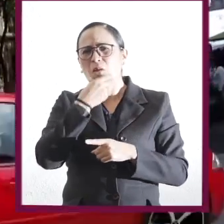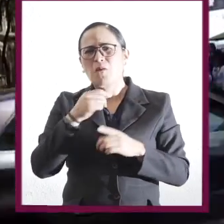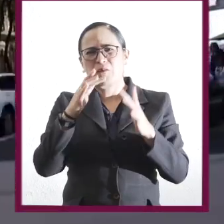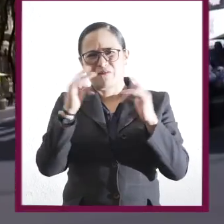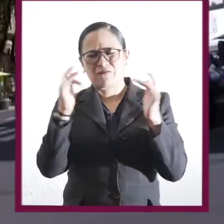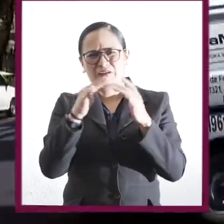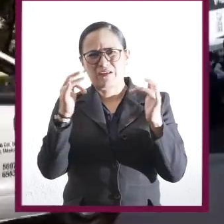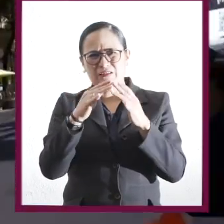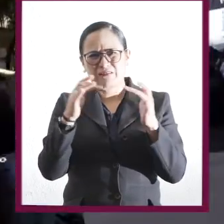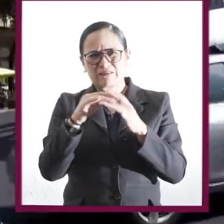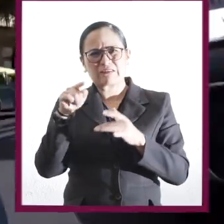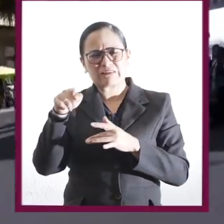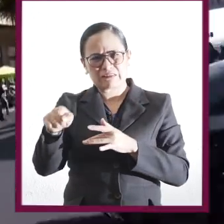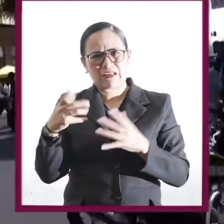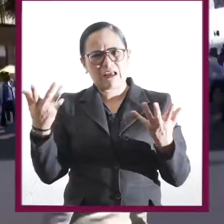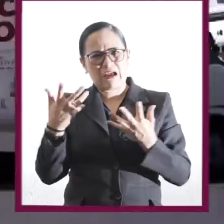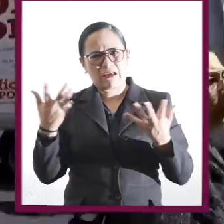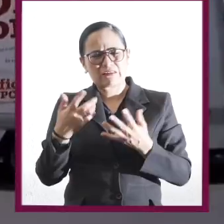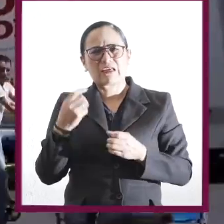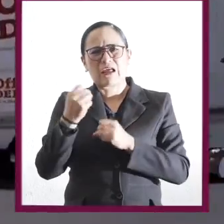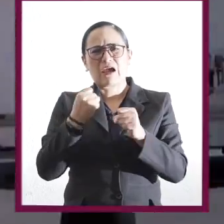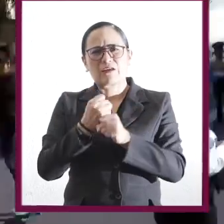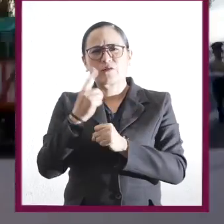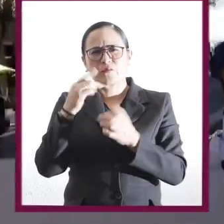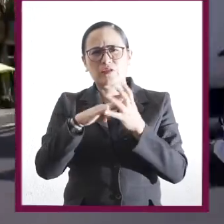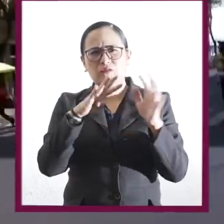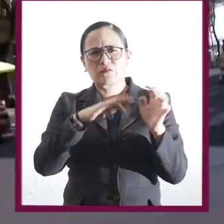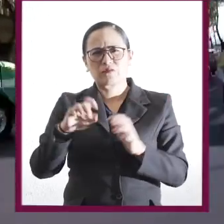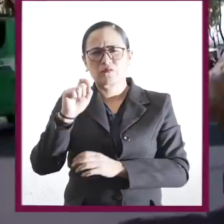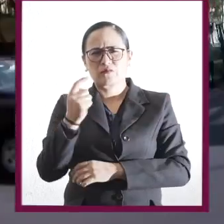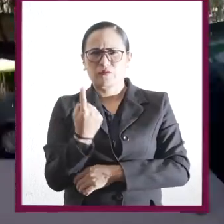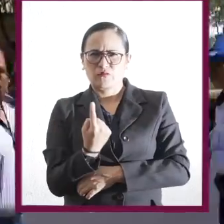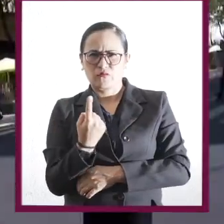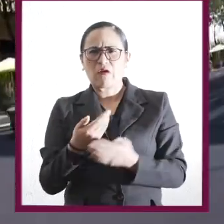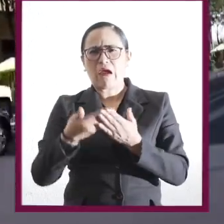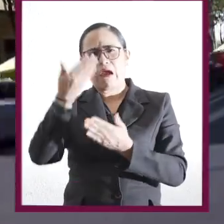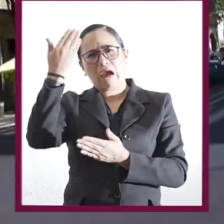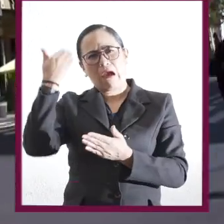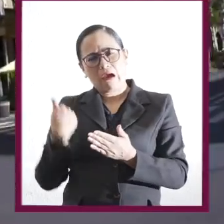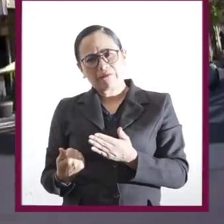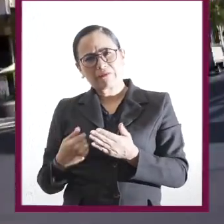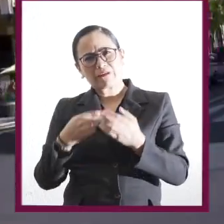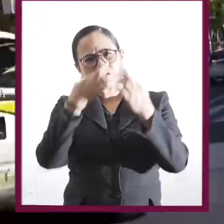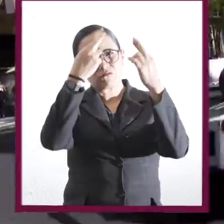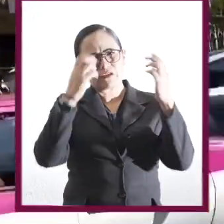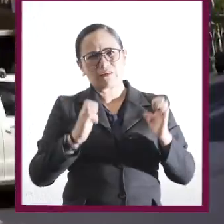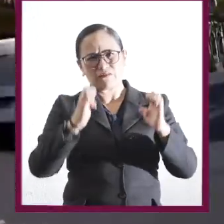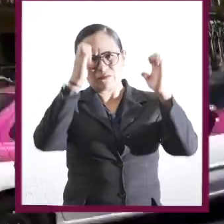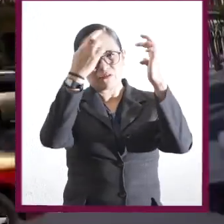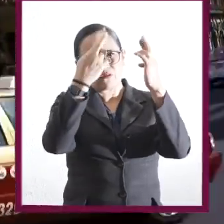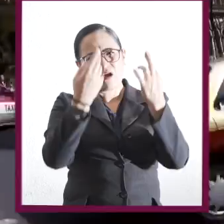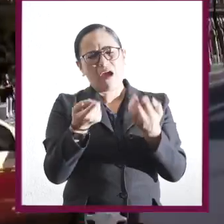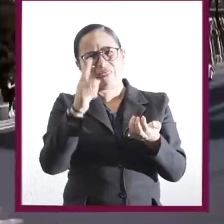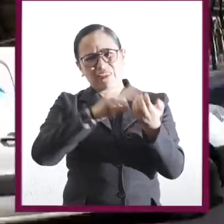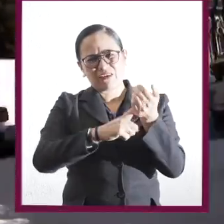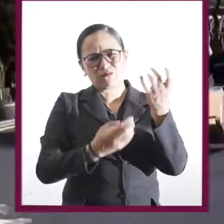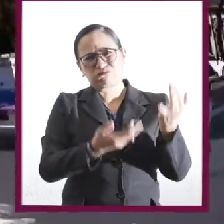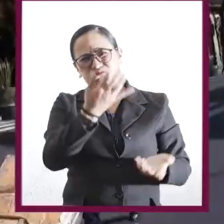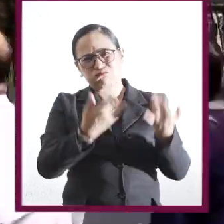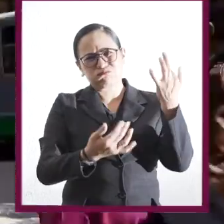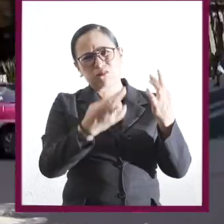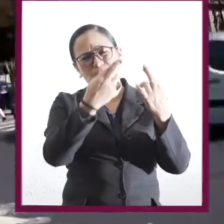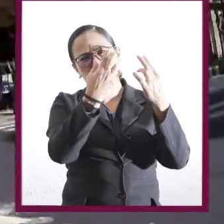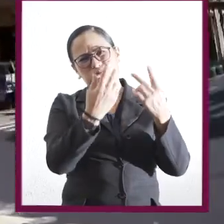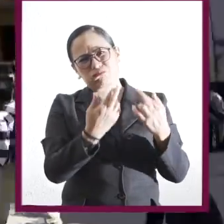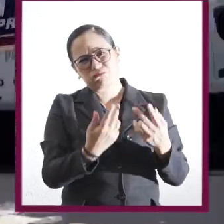vemos fue diseñado por el arquitecto francés Paul Dubois en 1921, ya que su antecesor había sido destruido